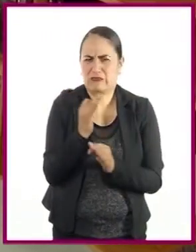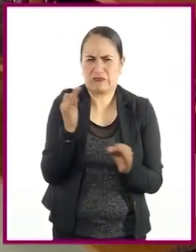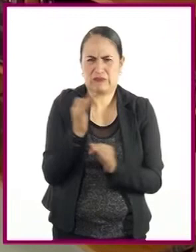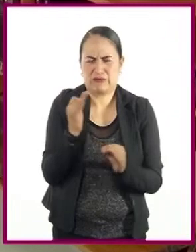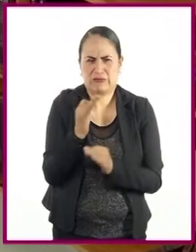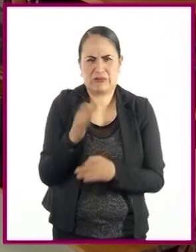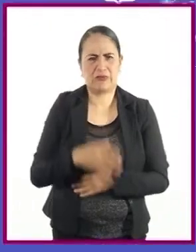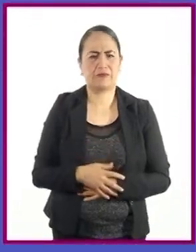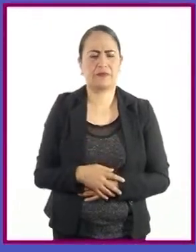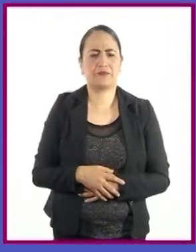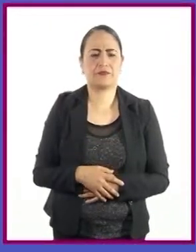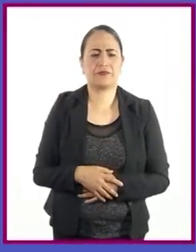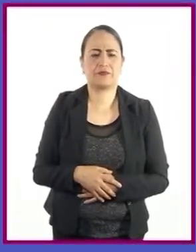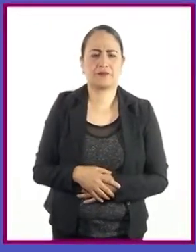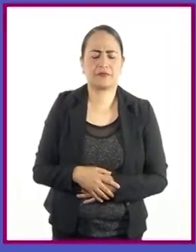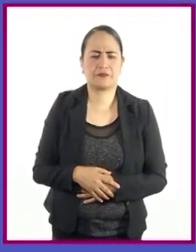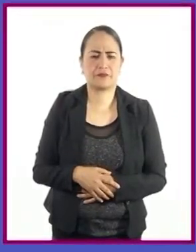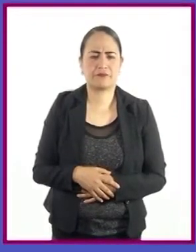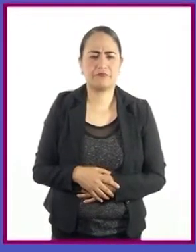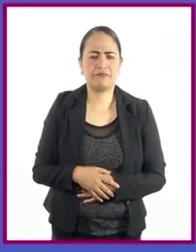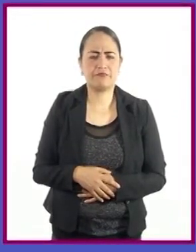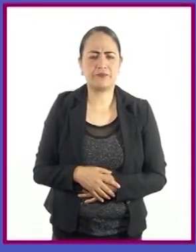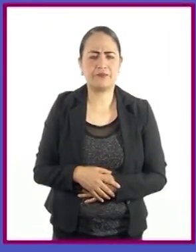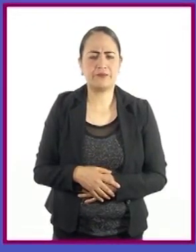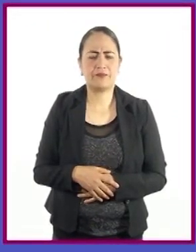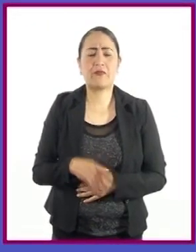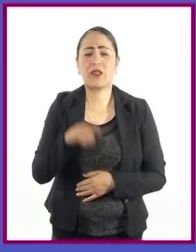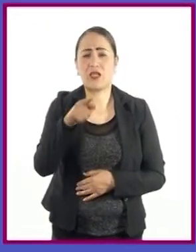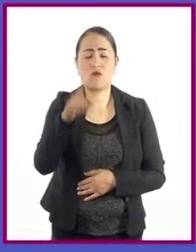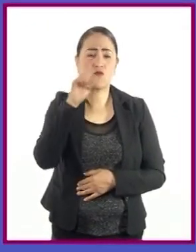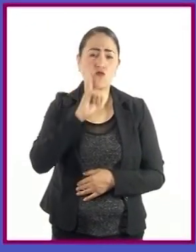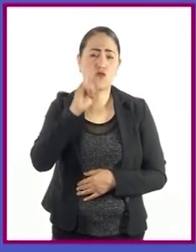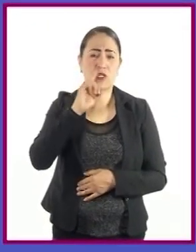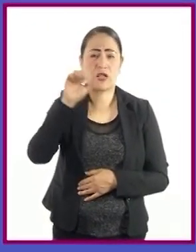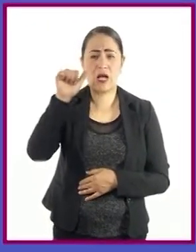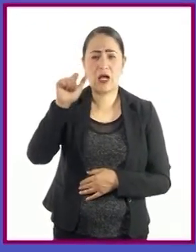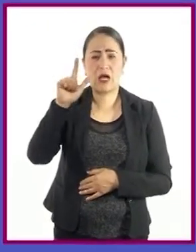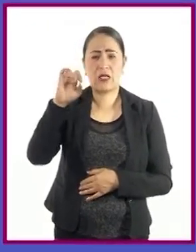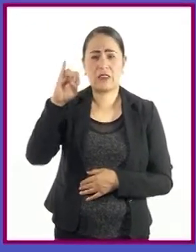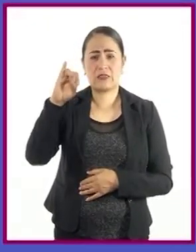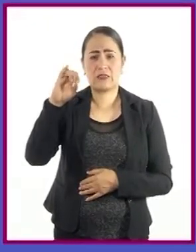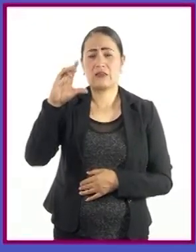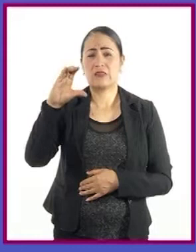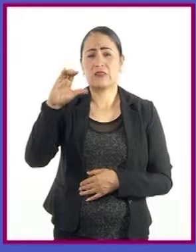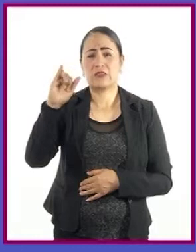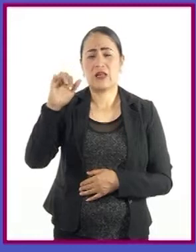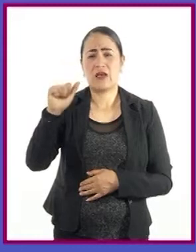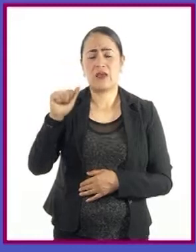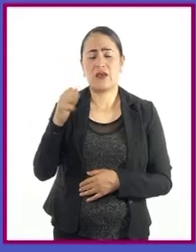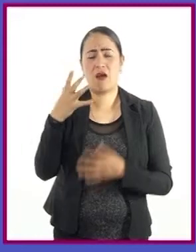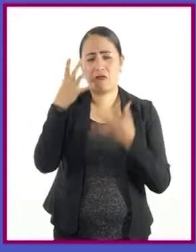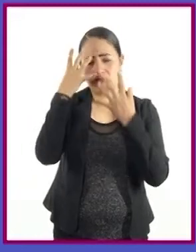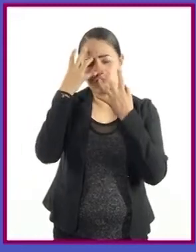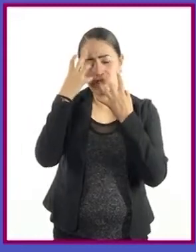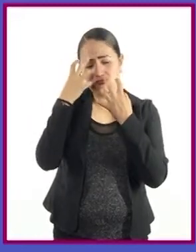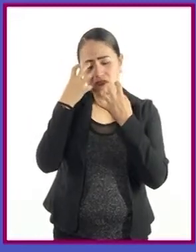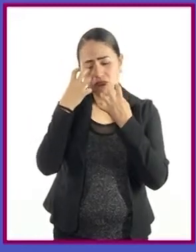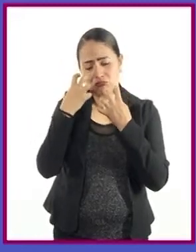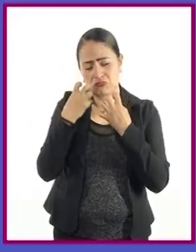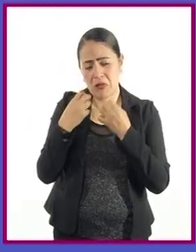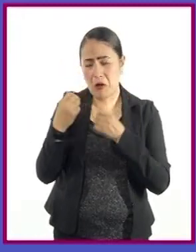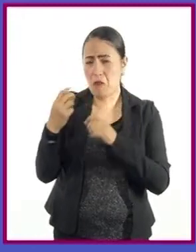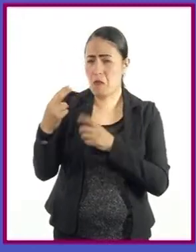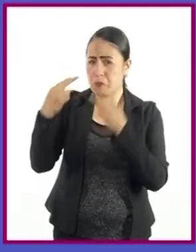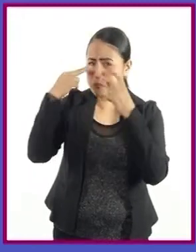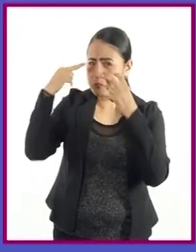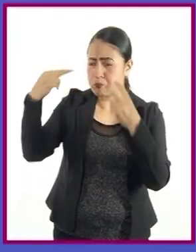la narración. Obvio que el estado de ánimo de Alicia se va minando por el encierro y la desatención. Llega